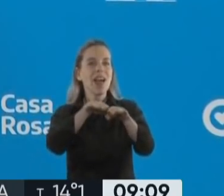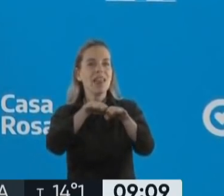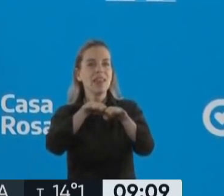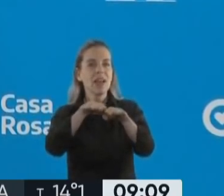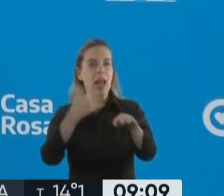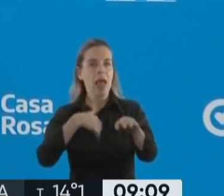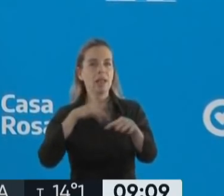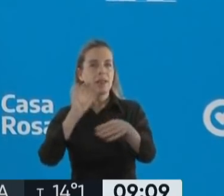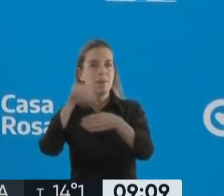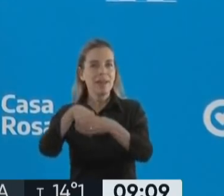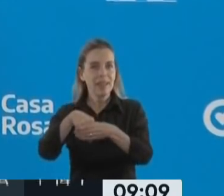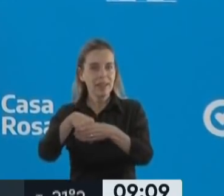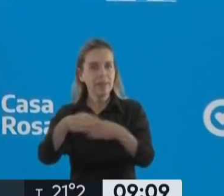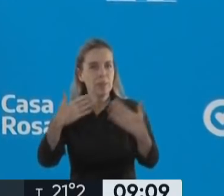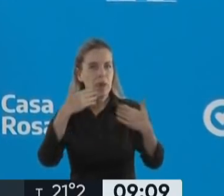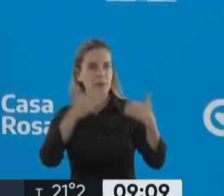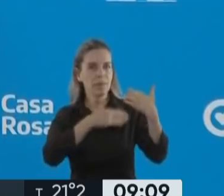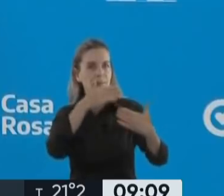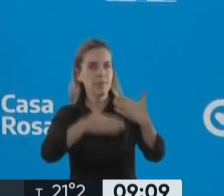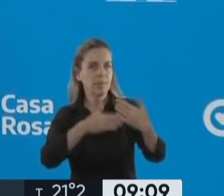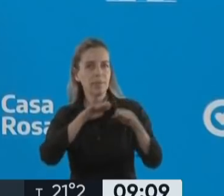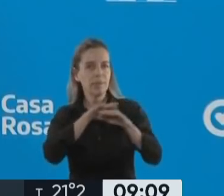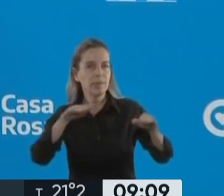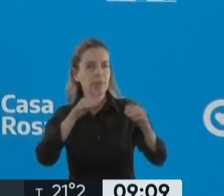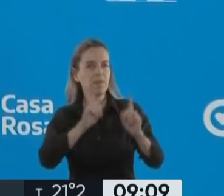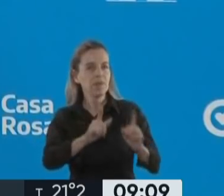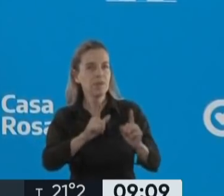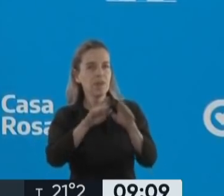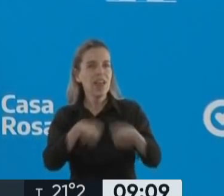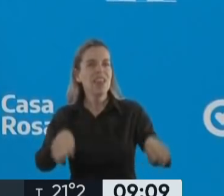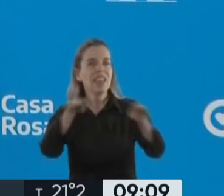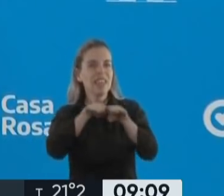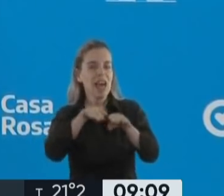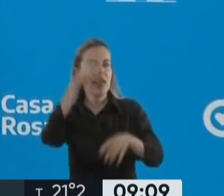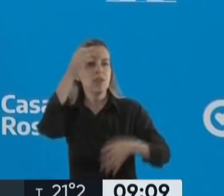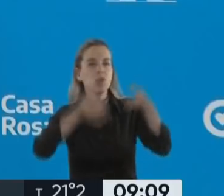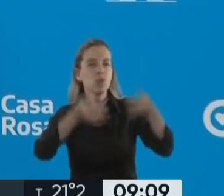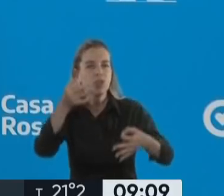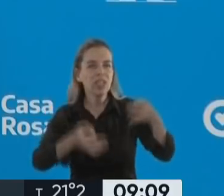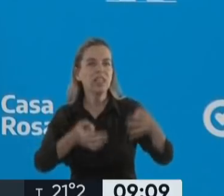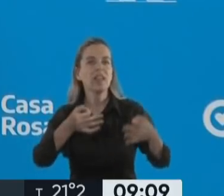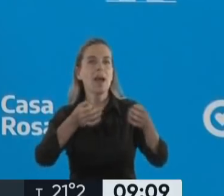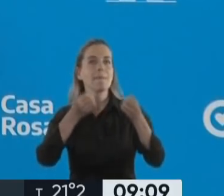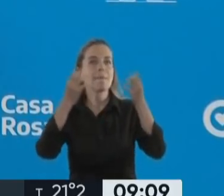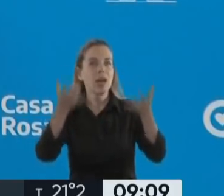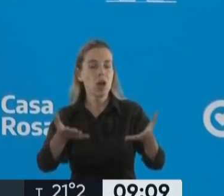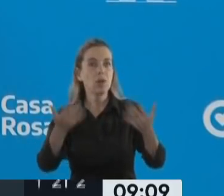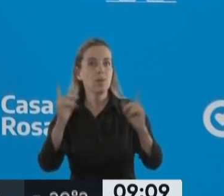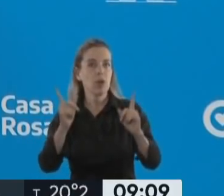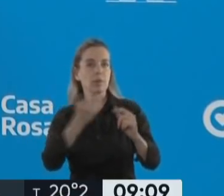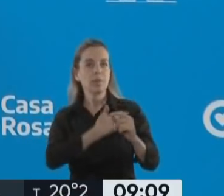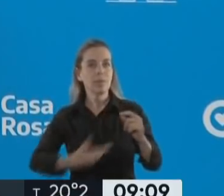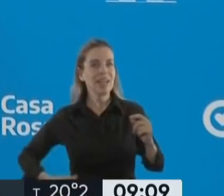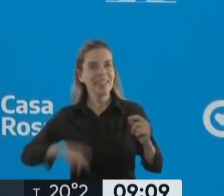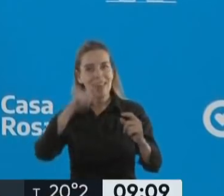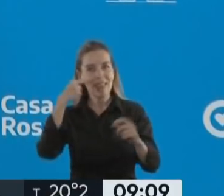y que se pueda llegar a un nivel de sustentabilidad, de equidad, de justicia un poco mayor. La voz del presidente en ese